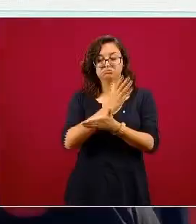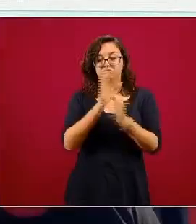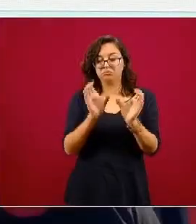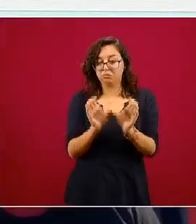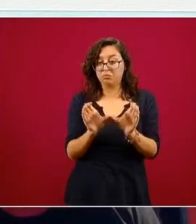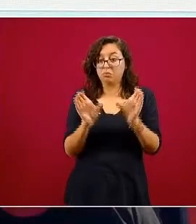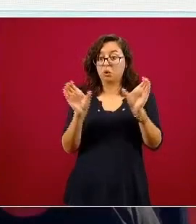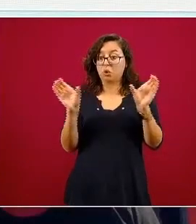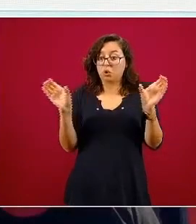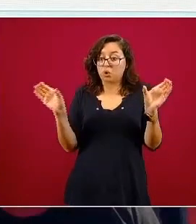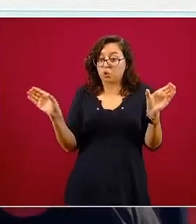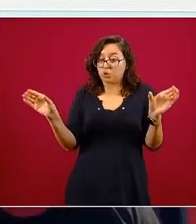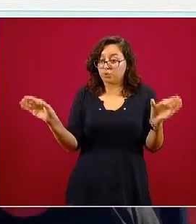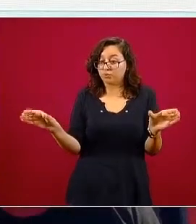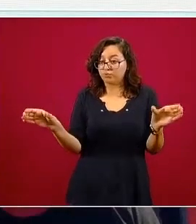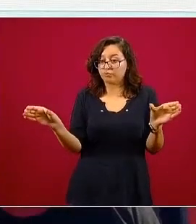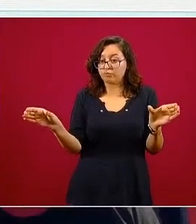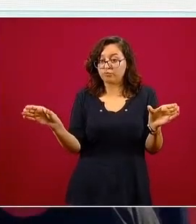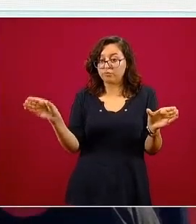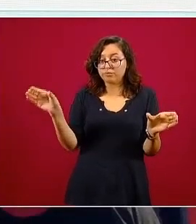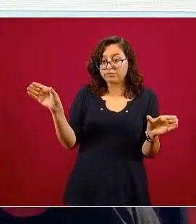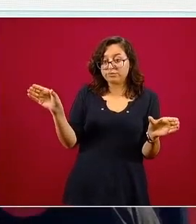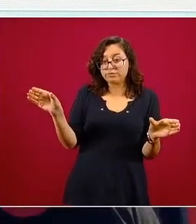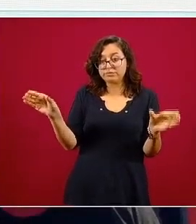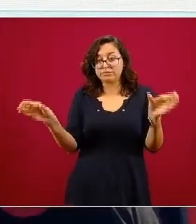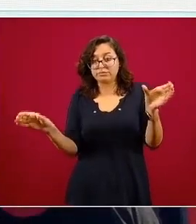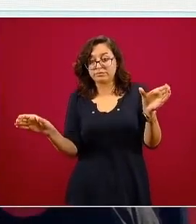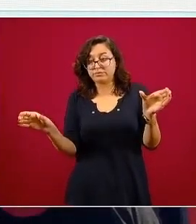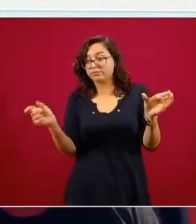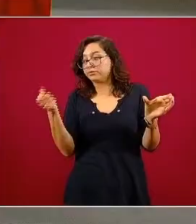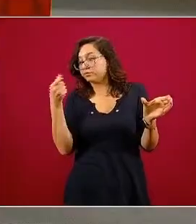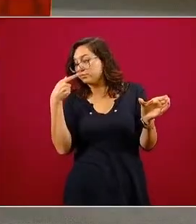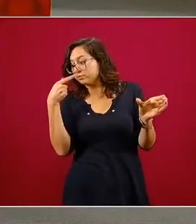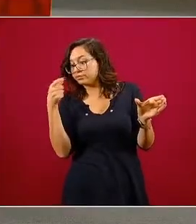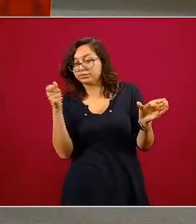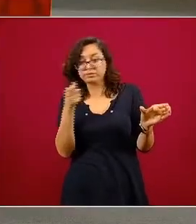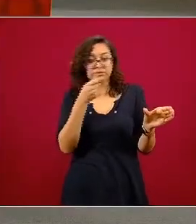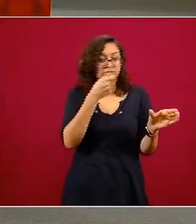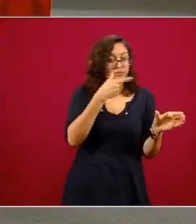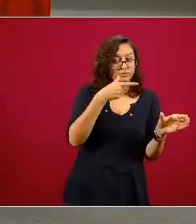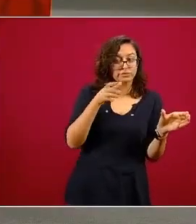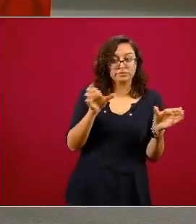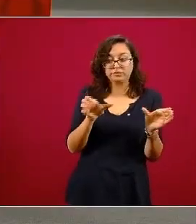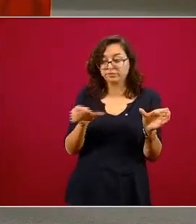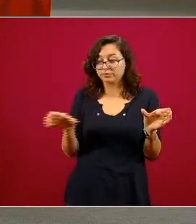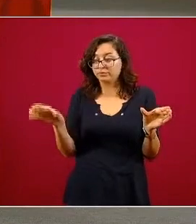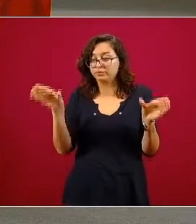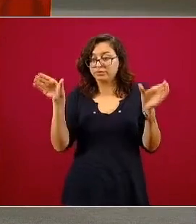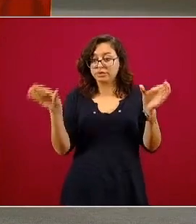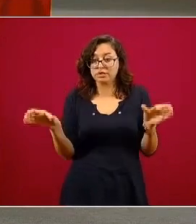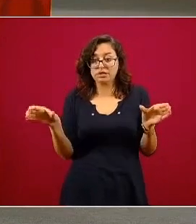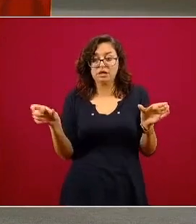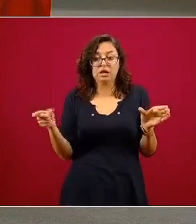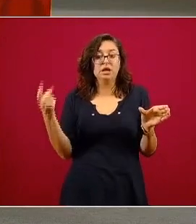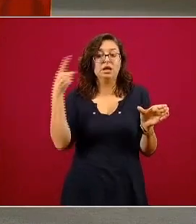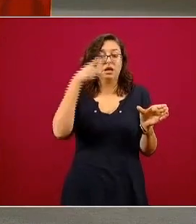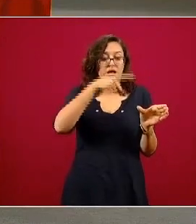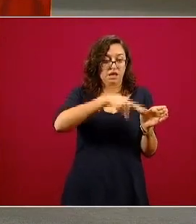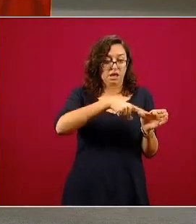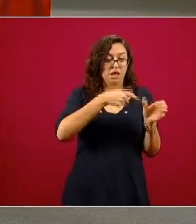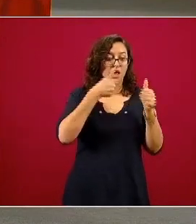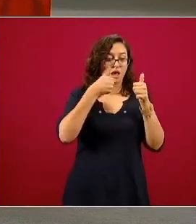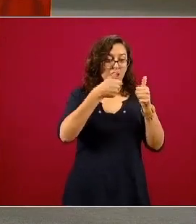ver una intervención de tratamiento. Entonces, por un lado tenemos el grupo que va a recibir la